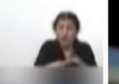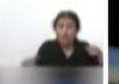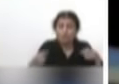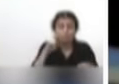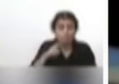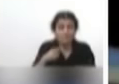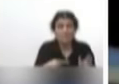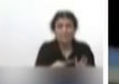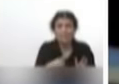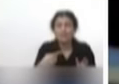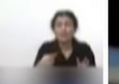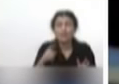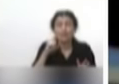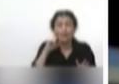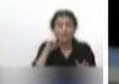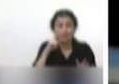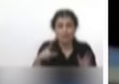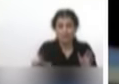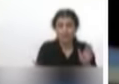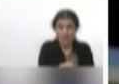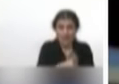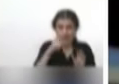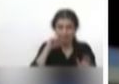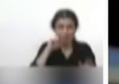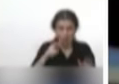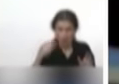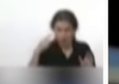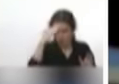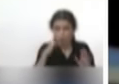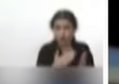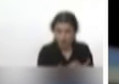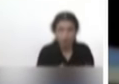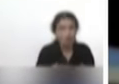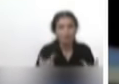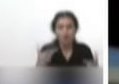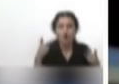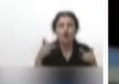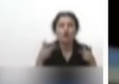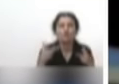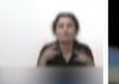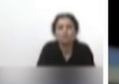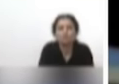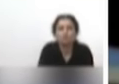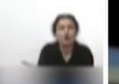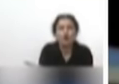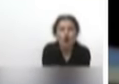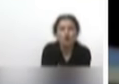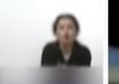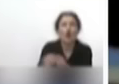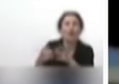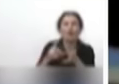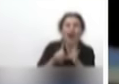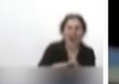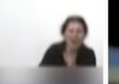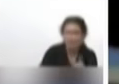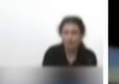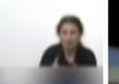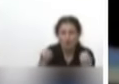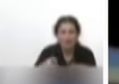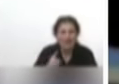algún momento hay que pagar la fiesta, viejo. En algún momento. Y yo te digo que soy un crítico de un montón de cosas que toma el